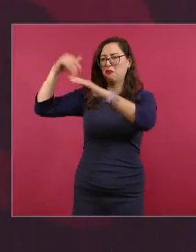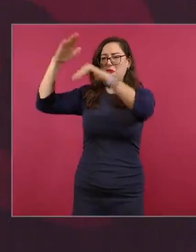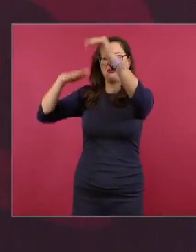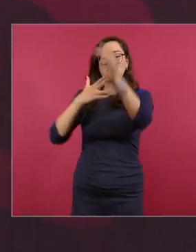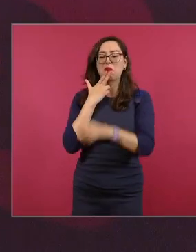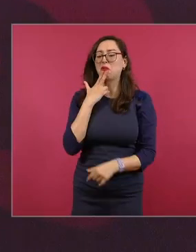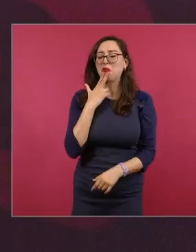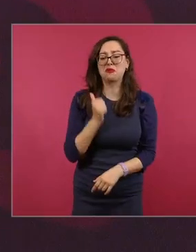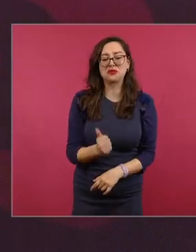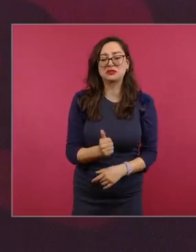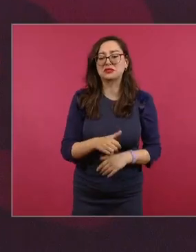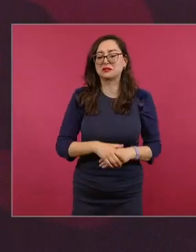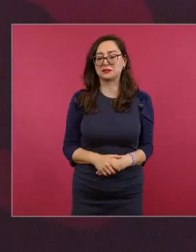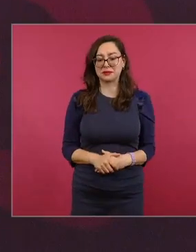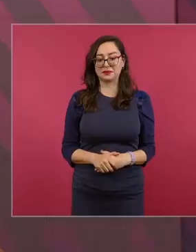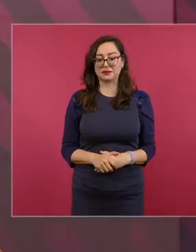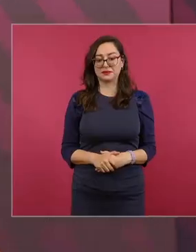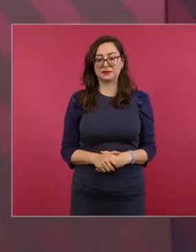Pero todos,